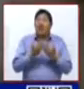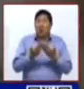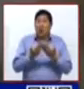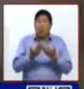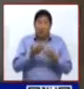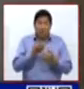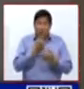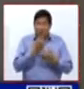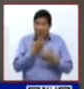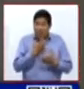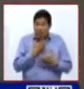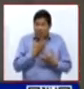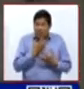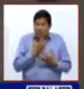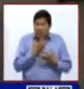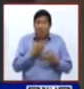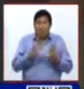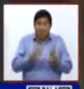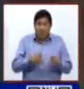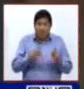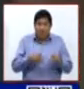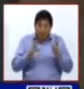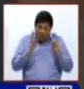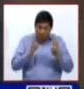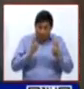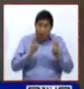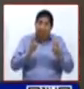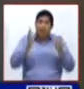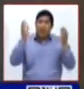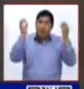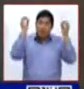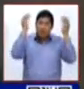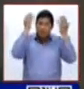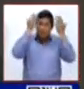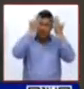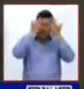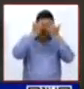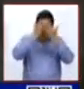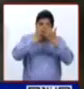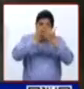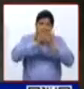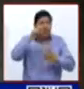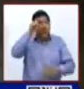la expectativa de la ciudadanía para ver este eclipse total de luna. Acompáñenme.